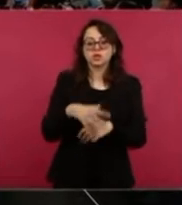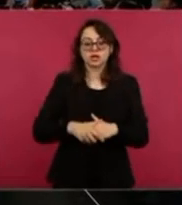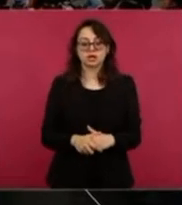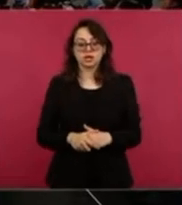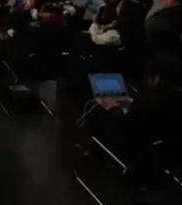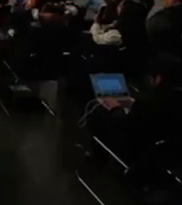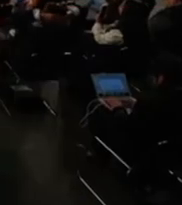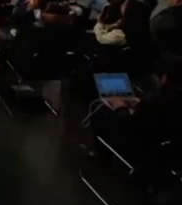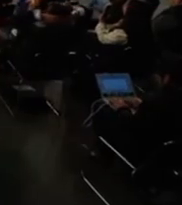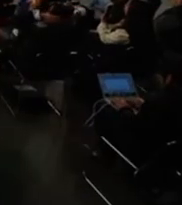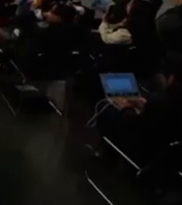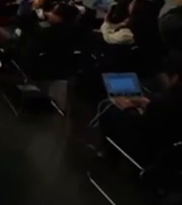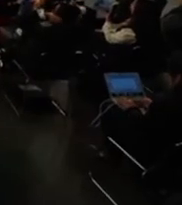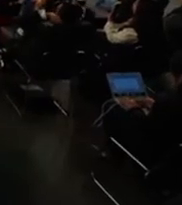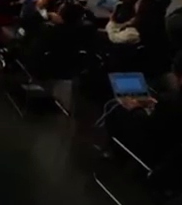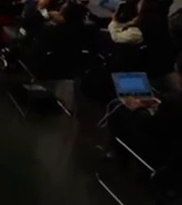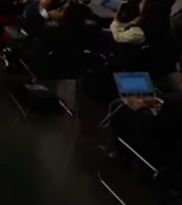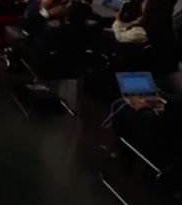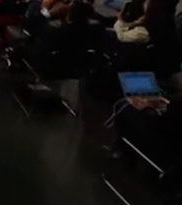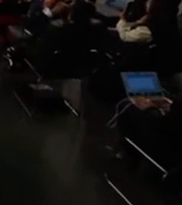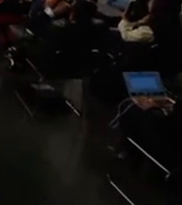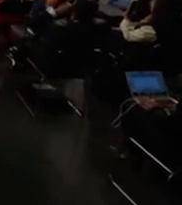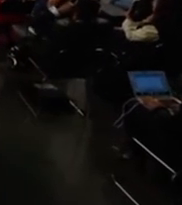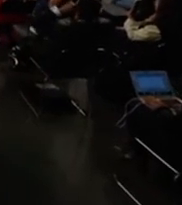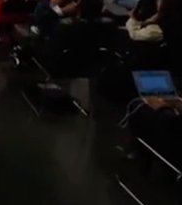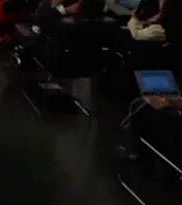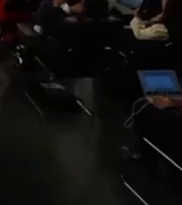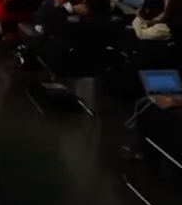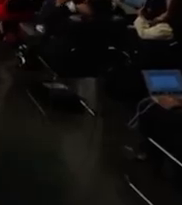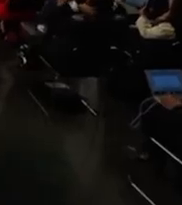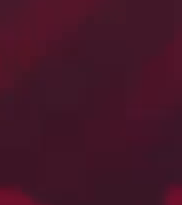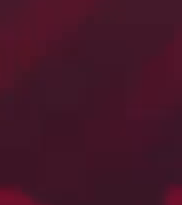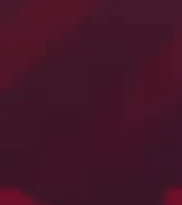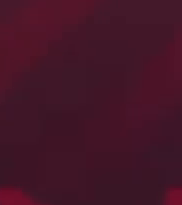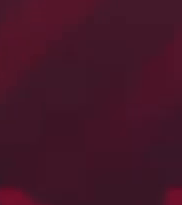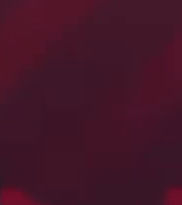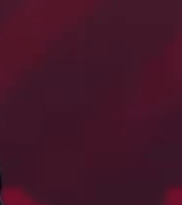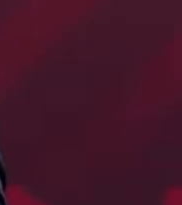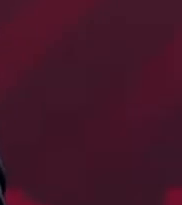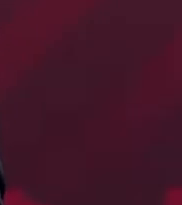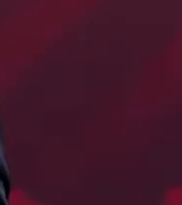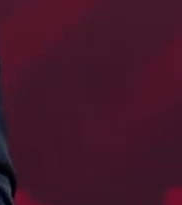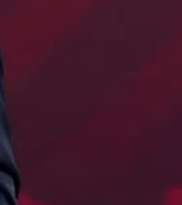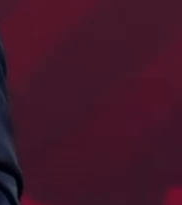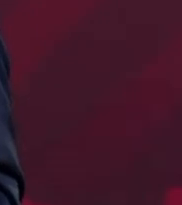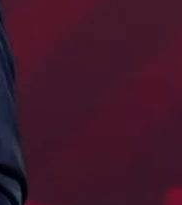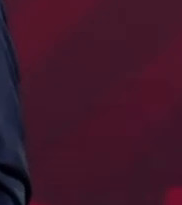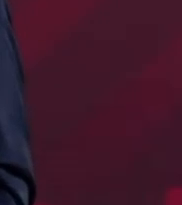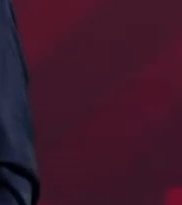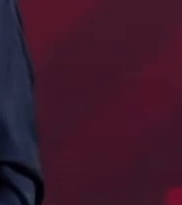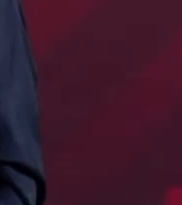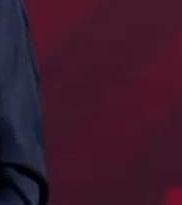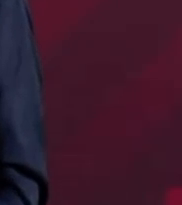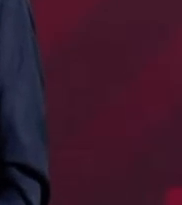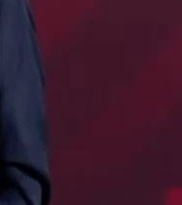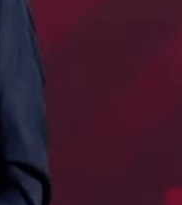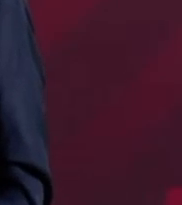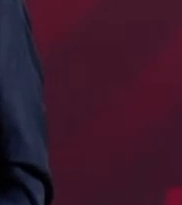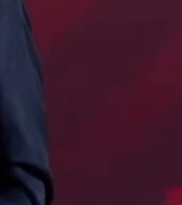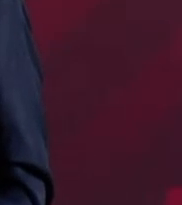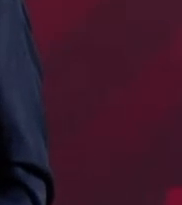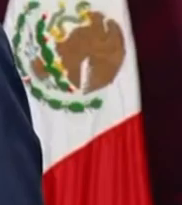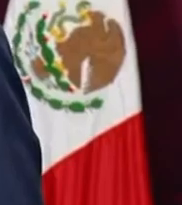que la gente que por necesidad se echa a andar para buscarse la vida pueda en